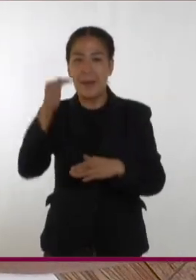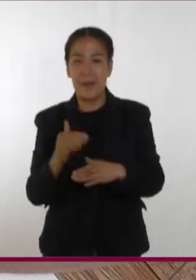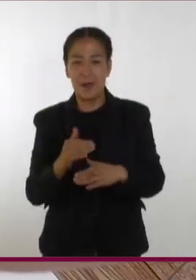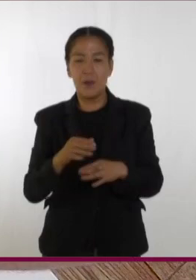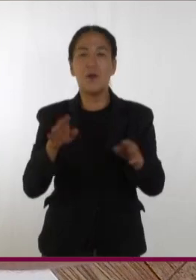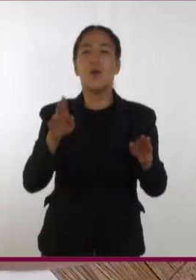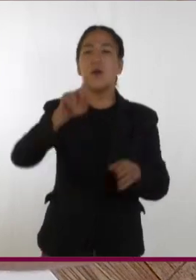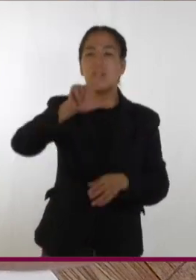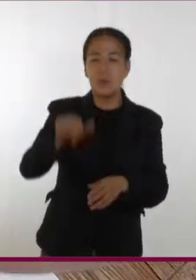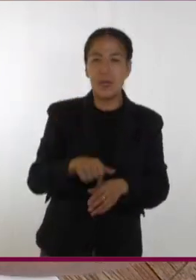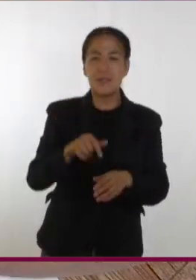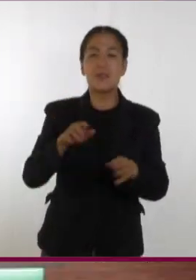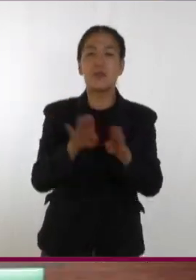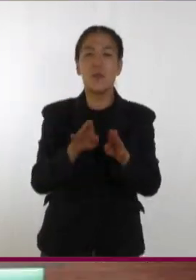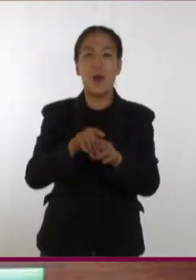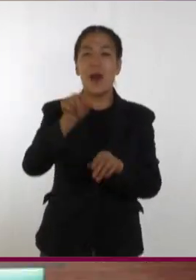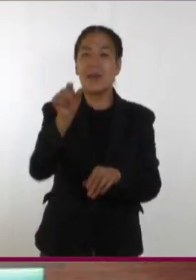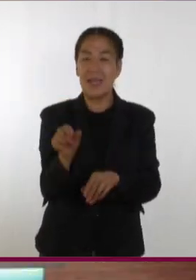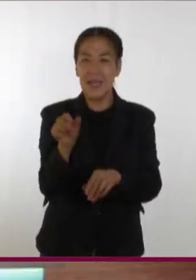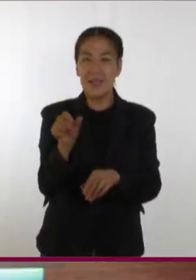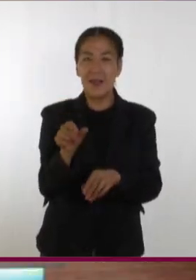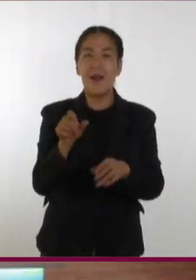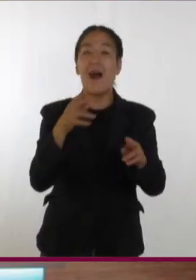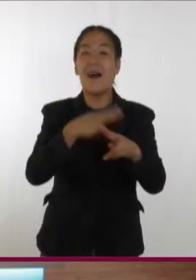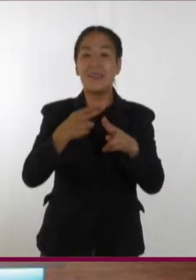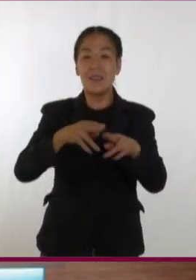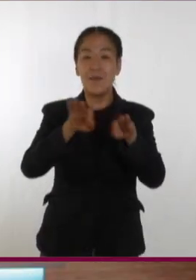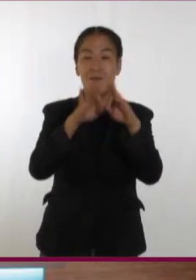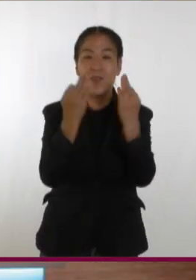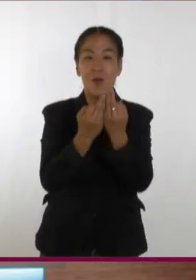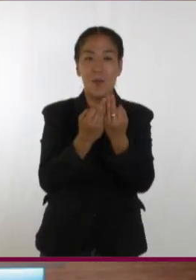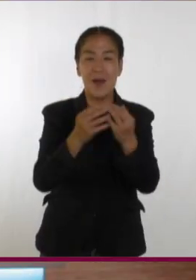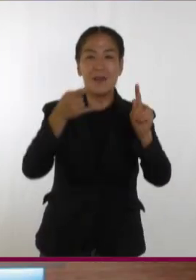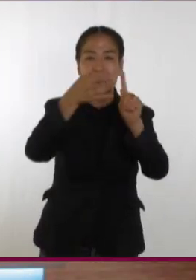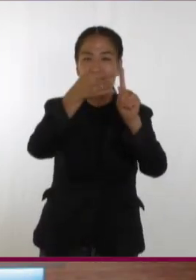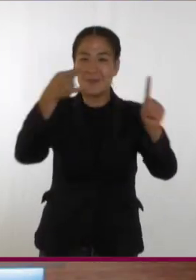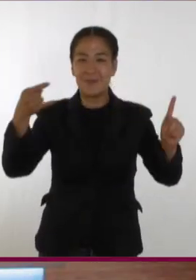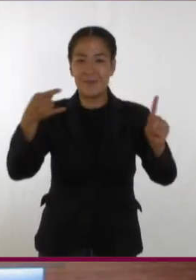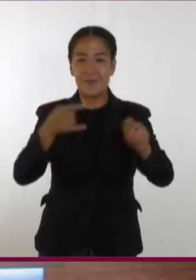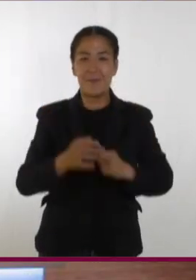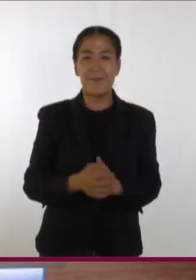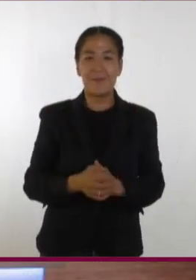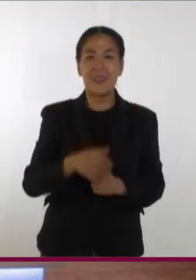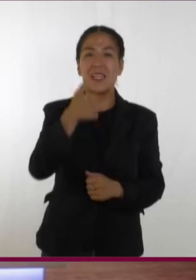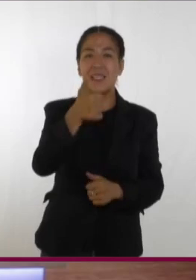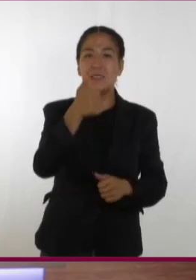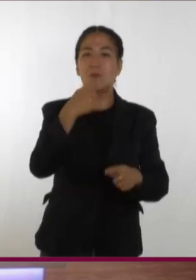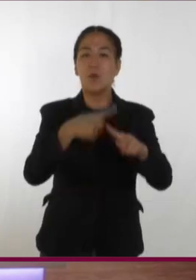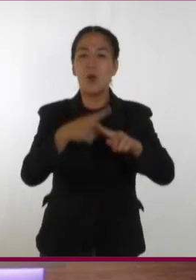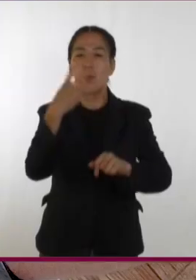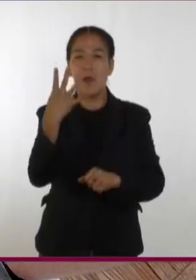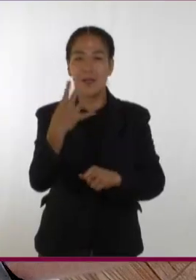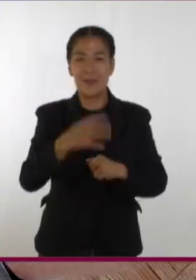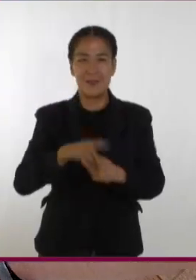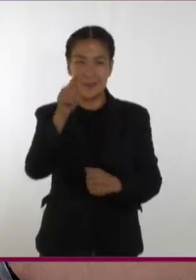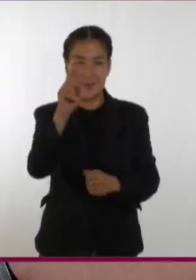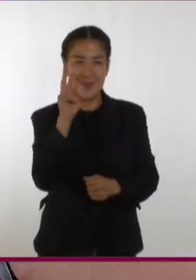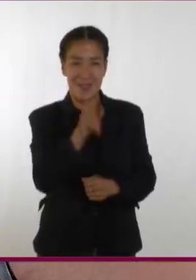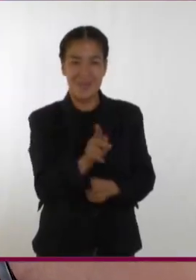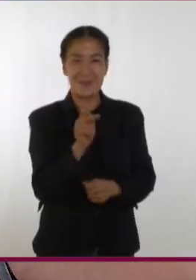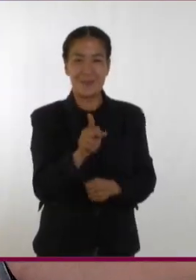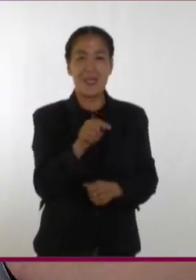la colocamos abajo y deslizamos nuestro pedazo grande hasta formar el rectángulo de chocolate de 6x4.